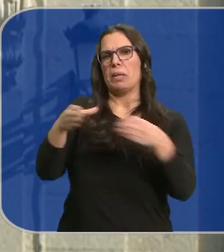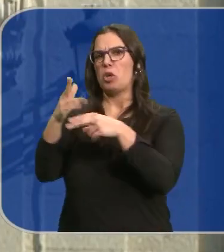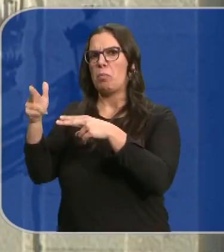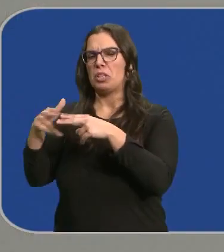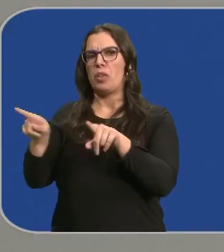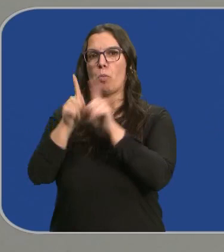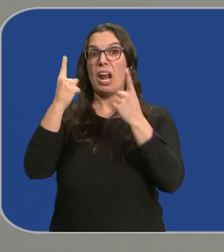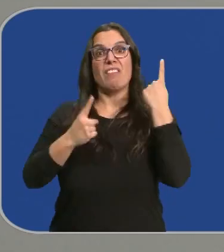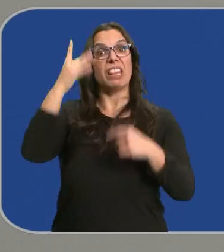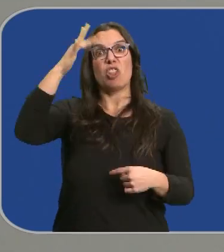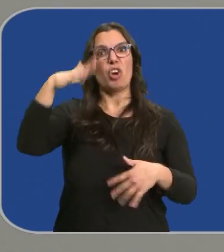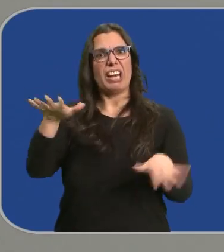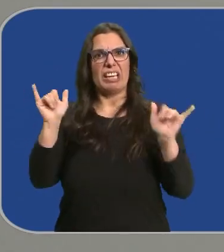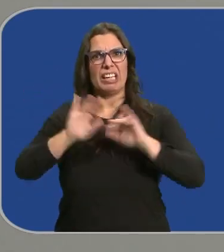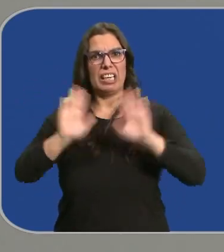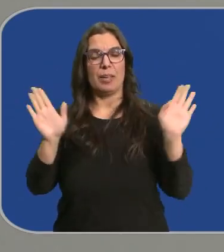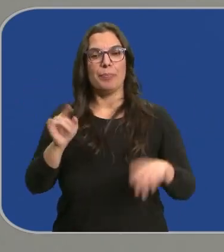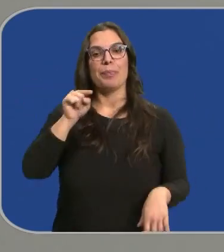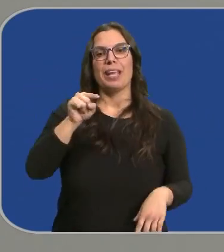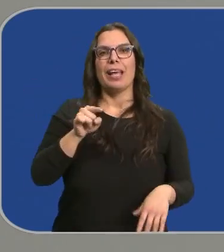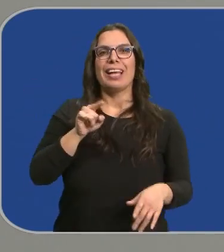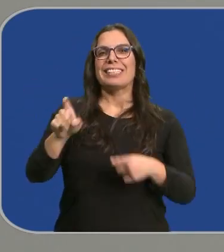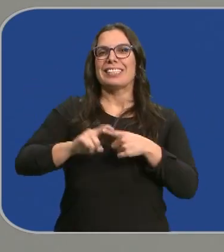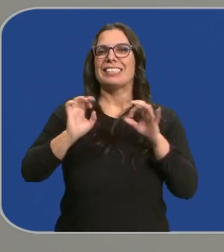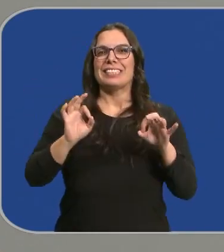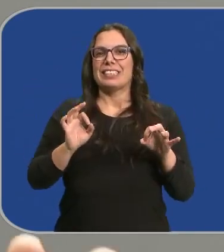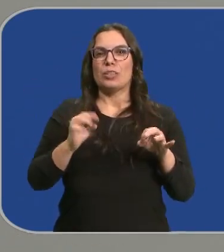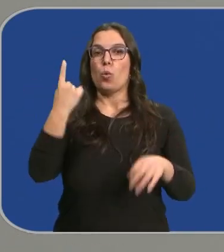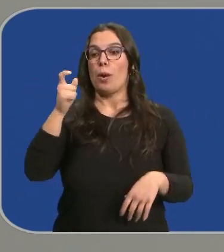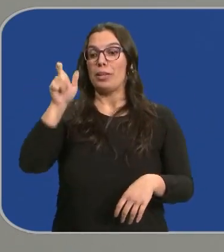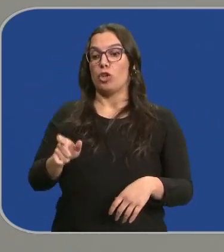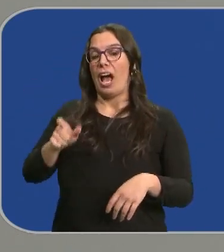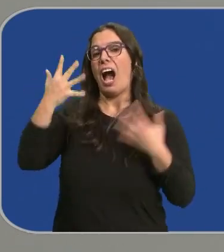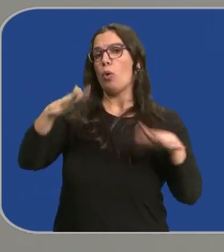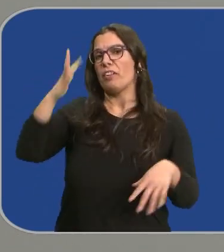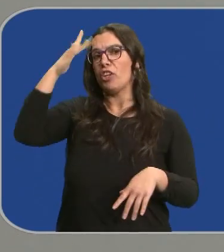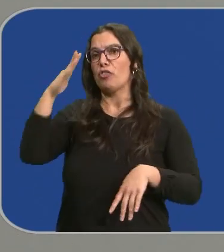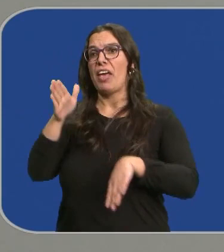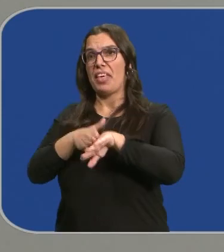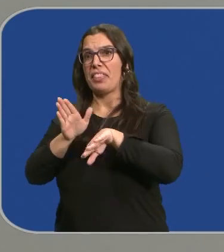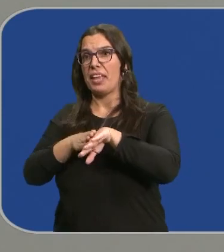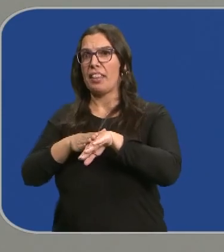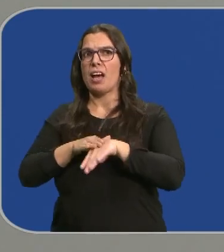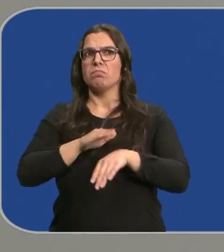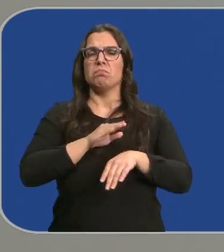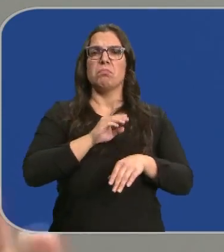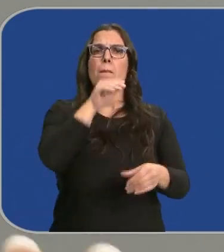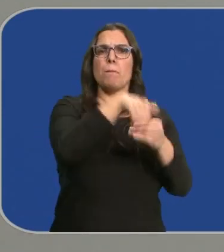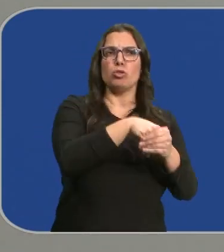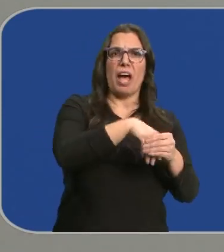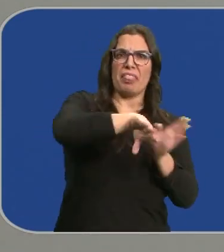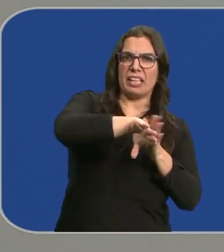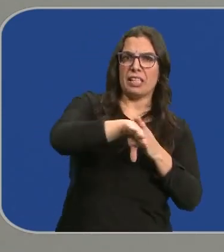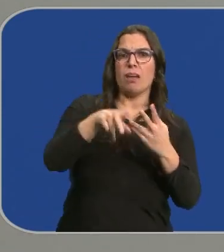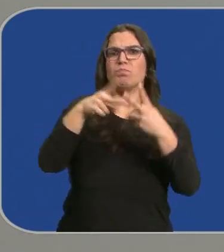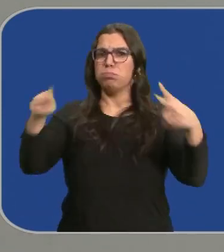de la ideología. Aquí sí que se da esa característica de que un votante de izquierda vote a uno de derecha o al contrario, uno de derecha a la